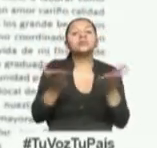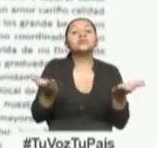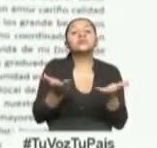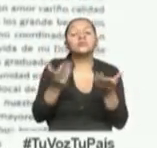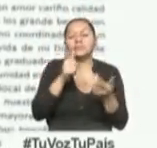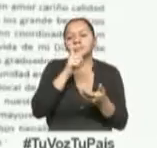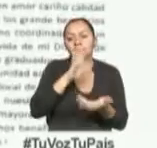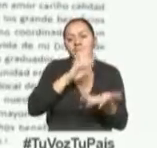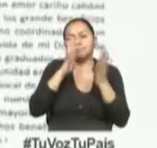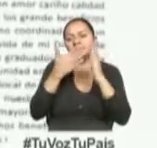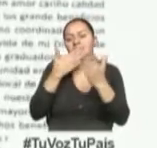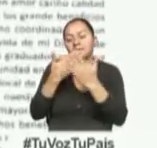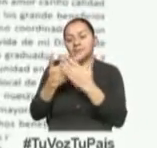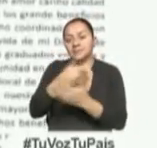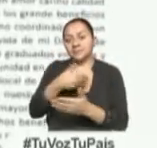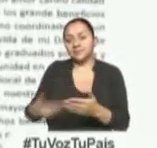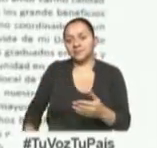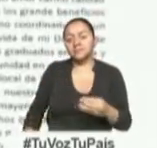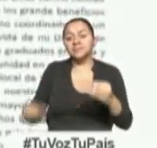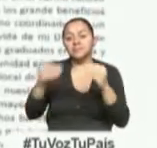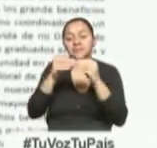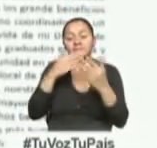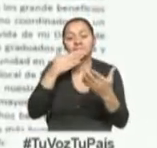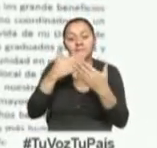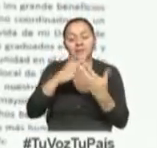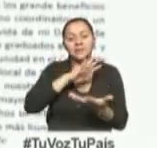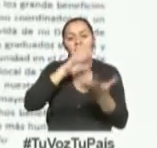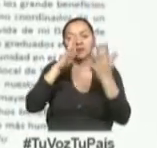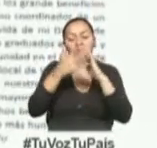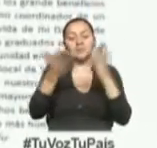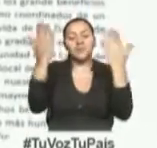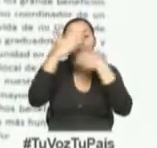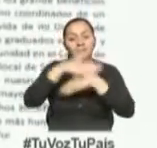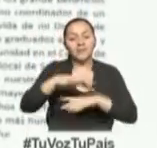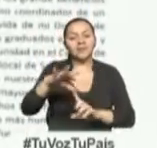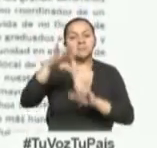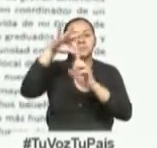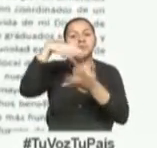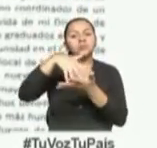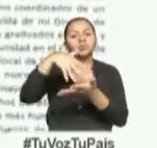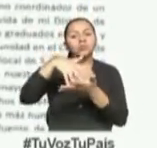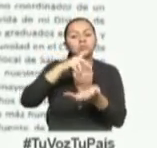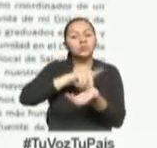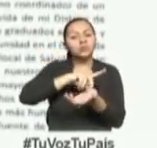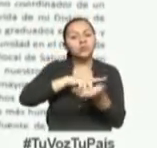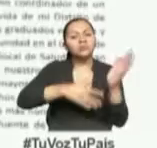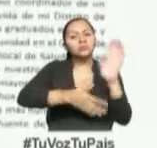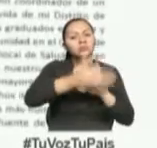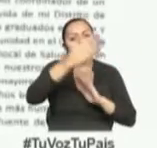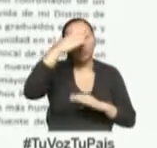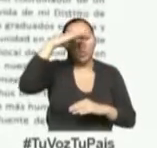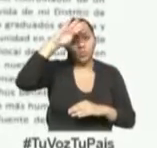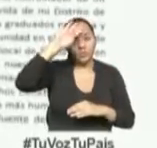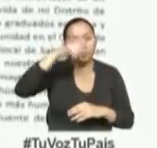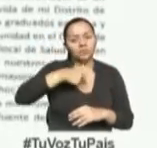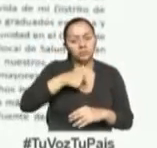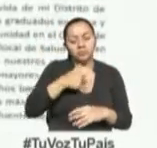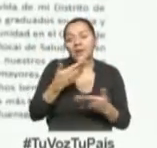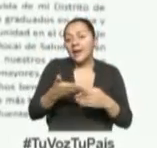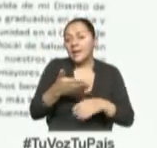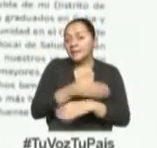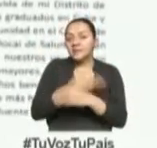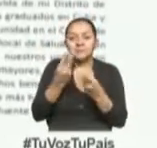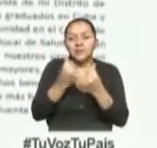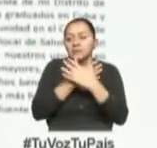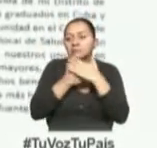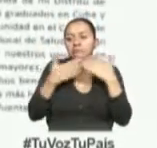liderada por usted. Gracias a la Revolución Ciudadana pude culminar mi especialidad de medicina familiar en Cuba, ya que por falta de recursos